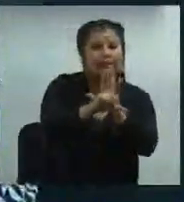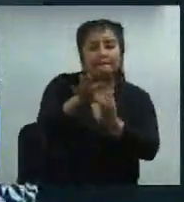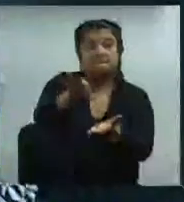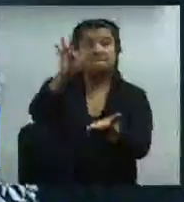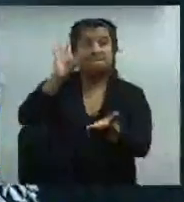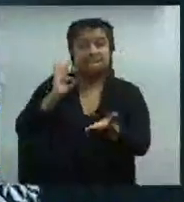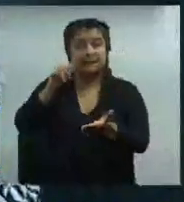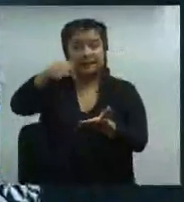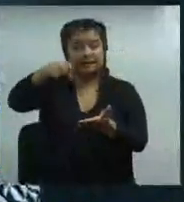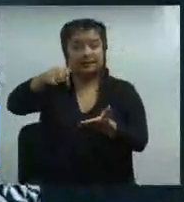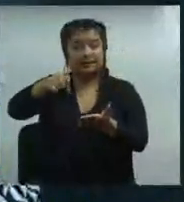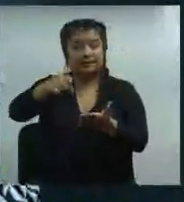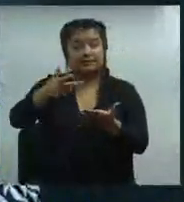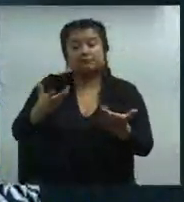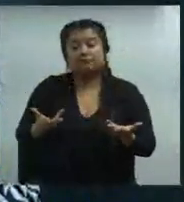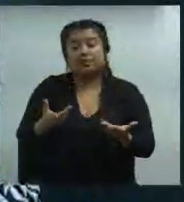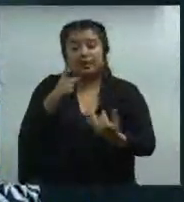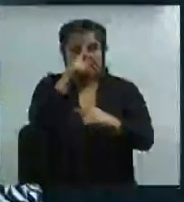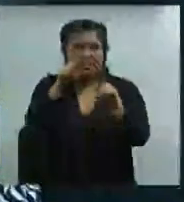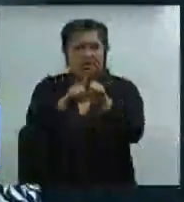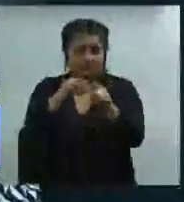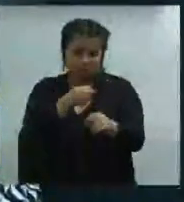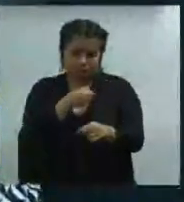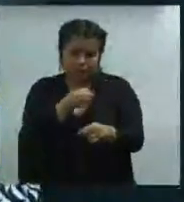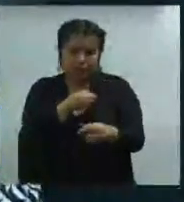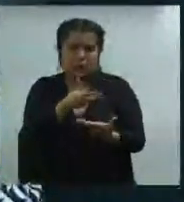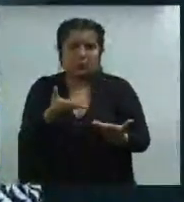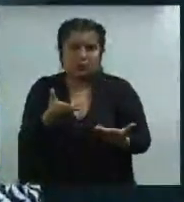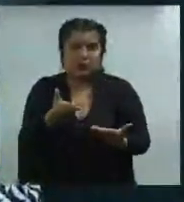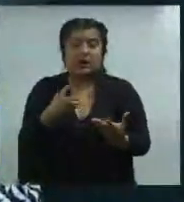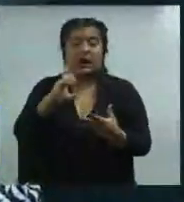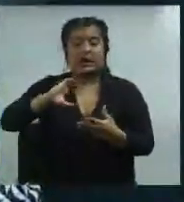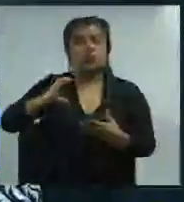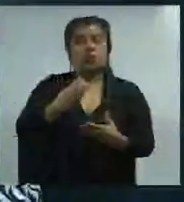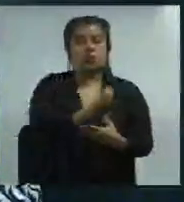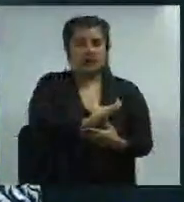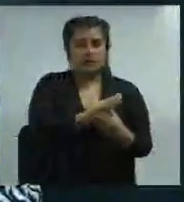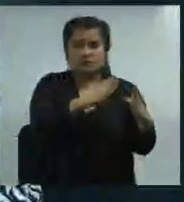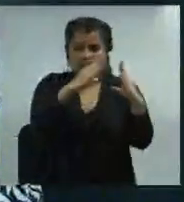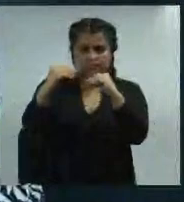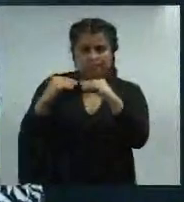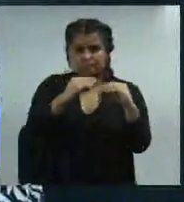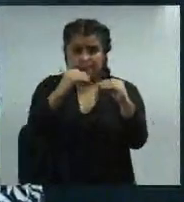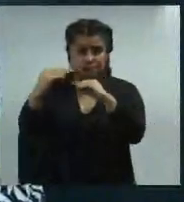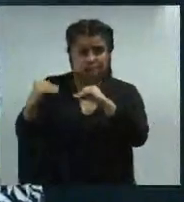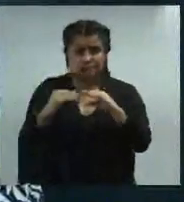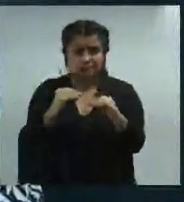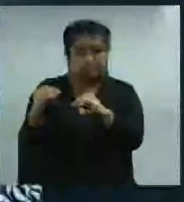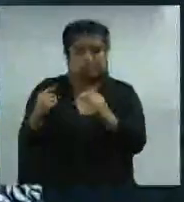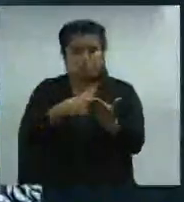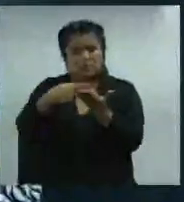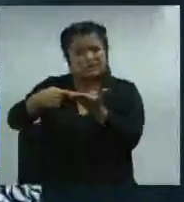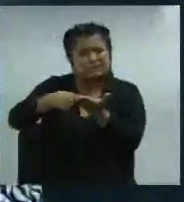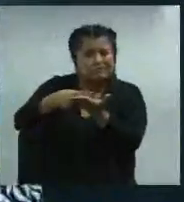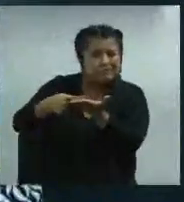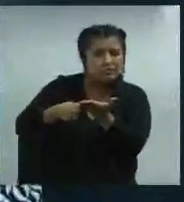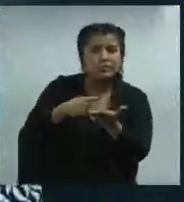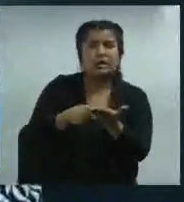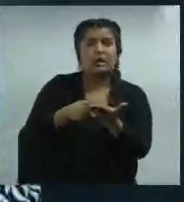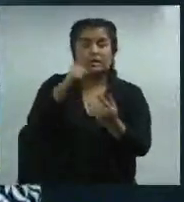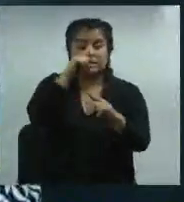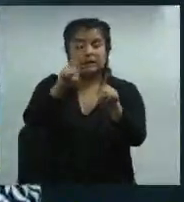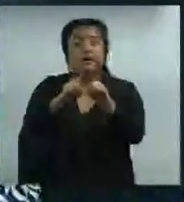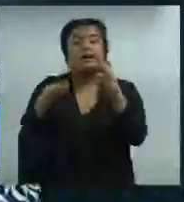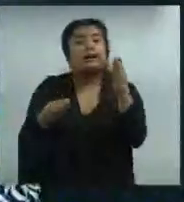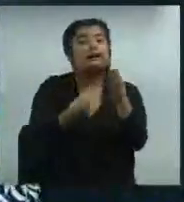estas cortes, pero sí quisiera que pudiera el Congreso entrar a la discusión, que pudiéramos tomar esta